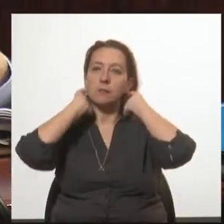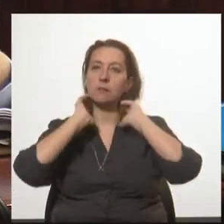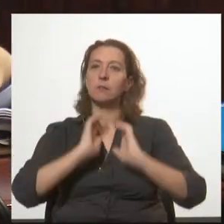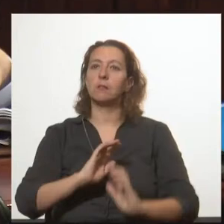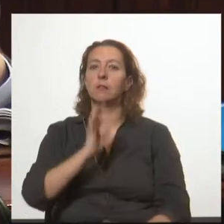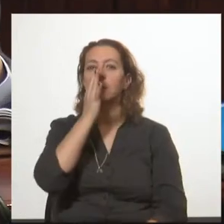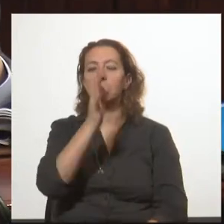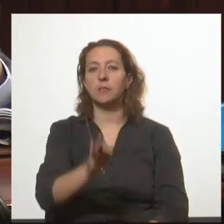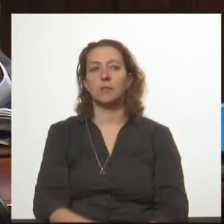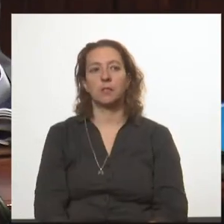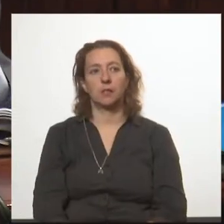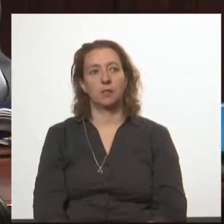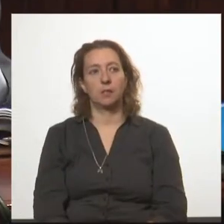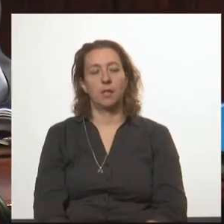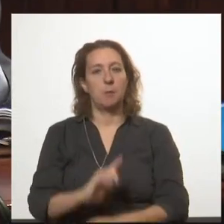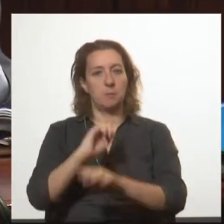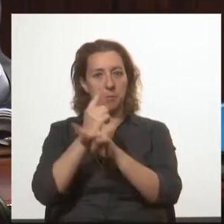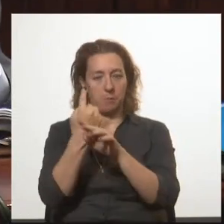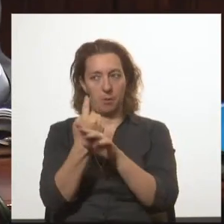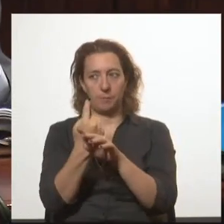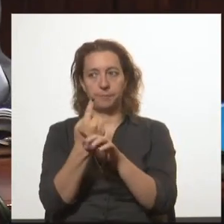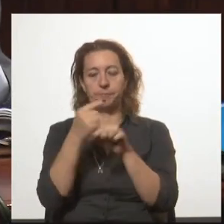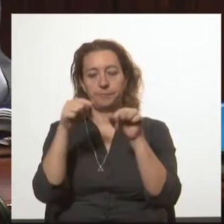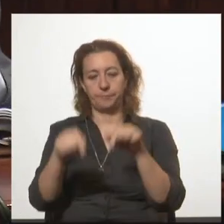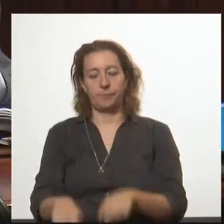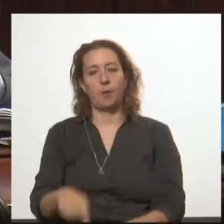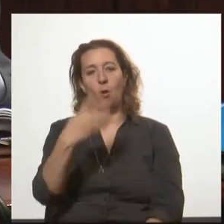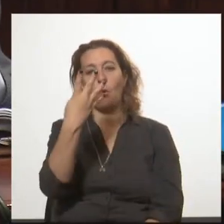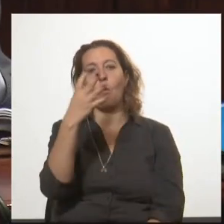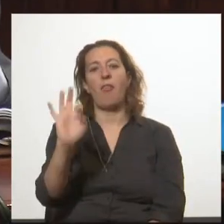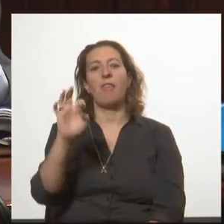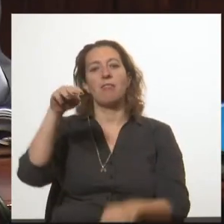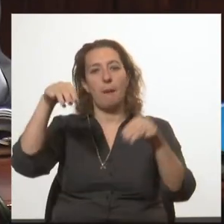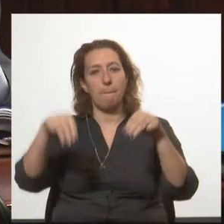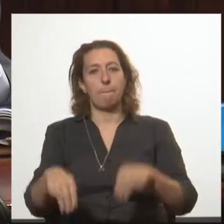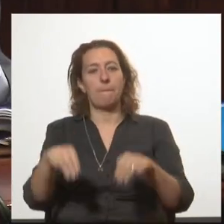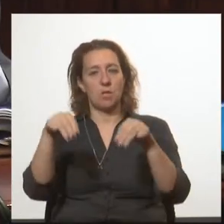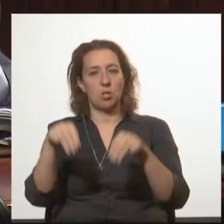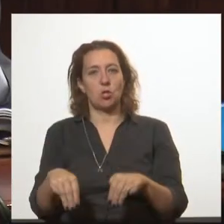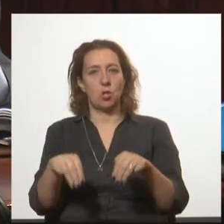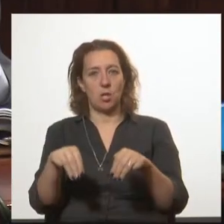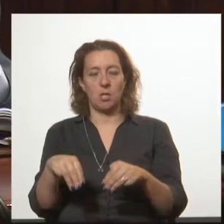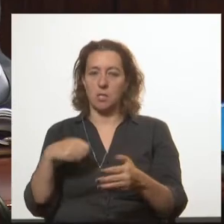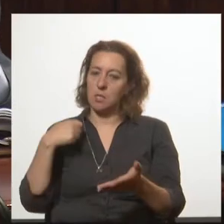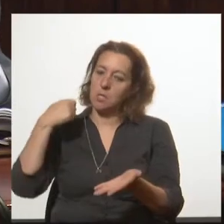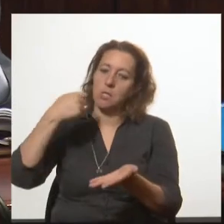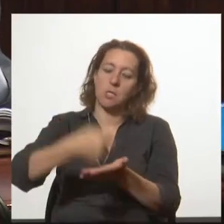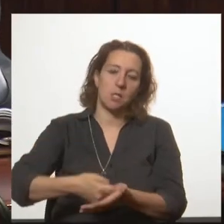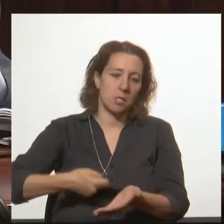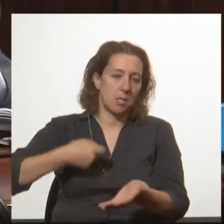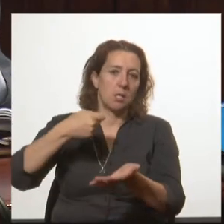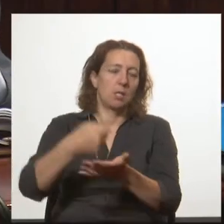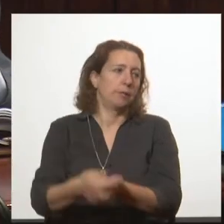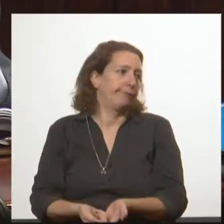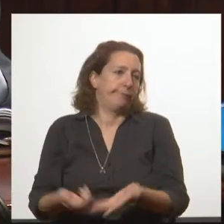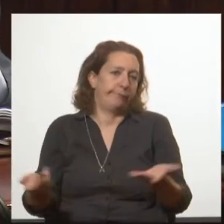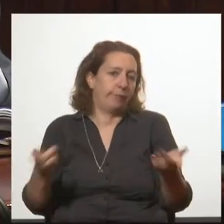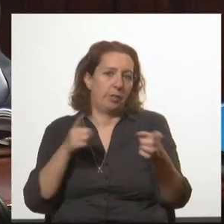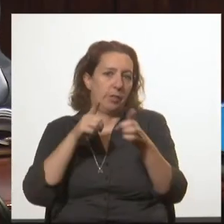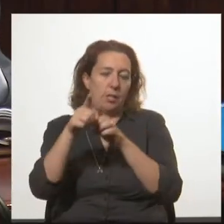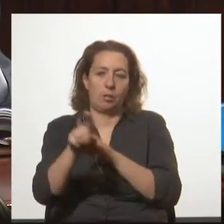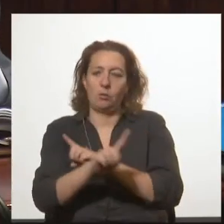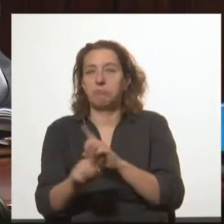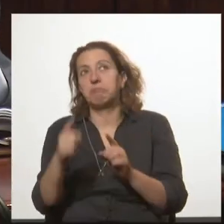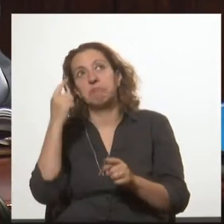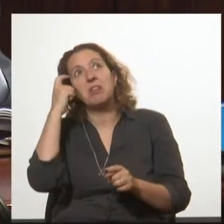dice primero estos 40 millones no se logran de una es una estimación que hacen los servicios de antel en